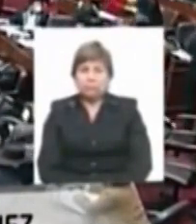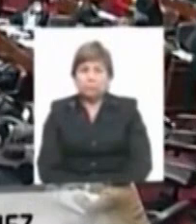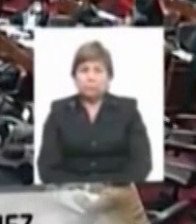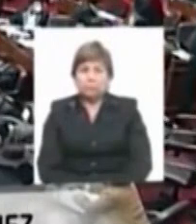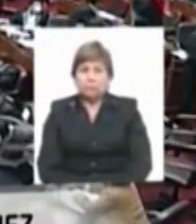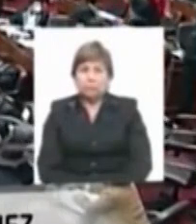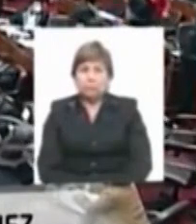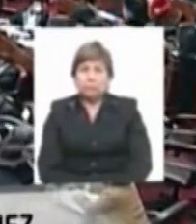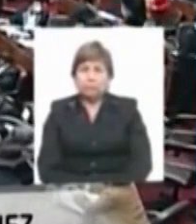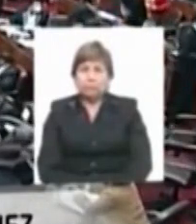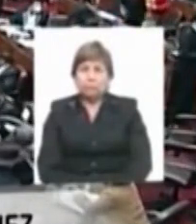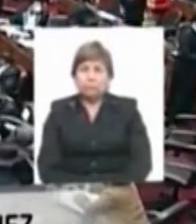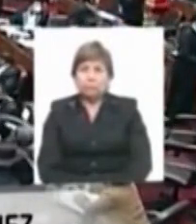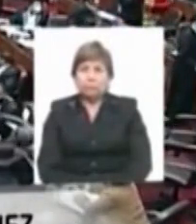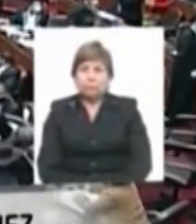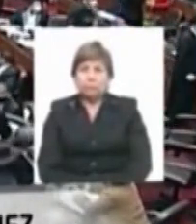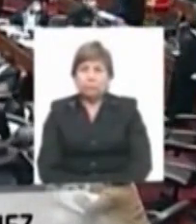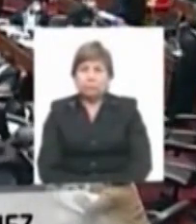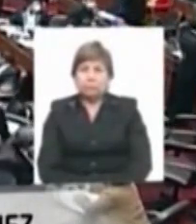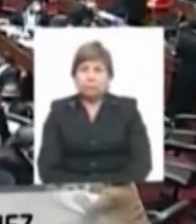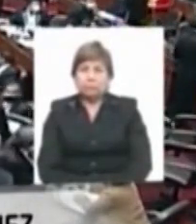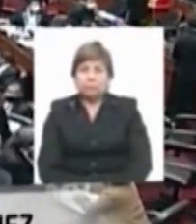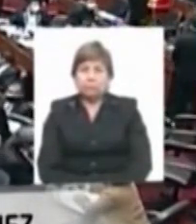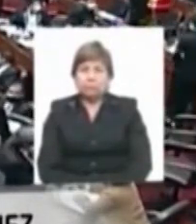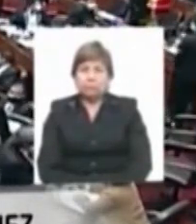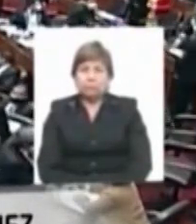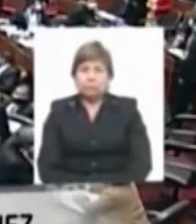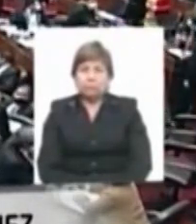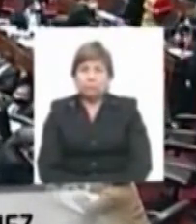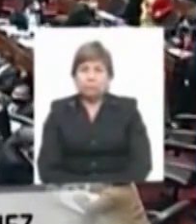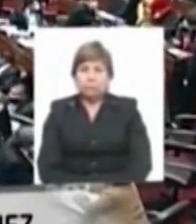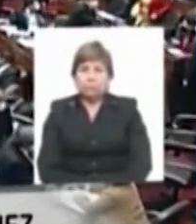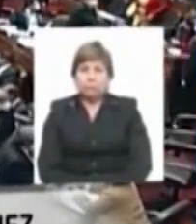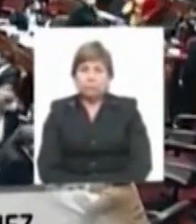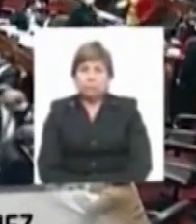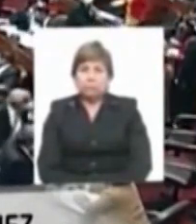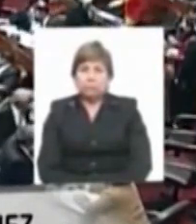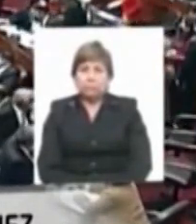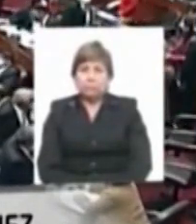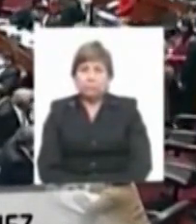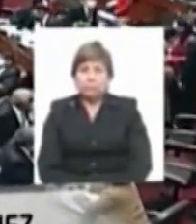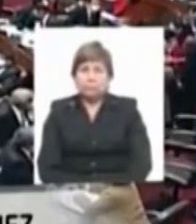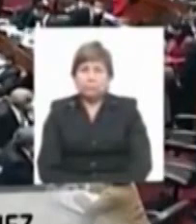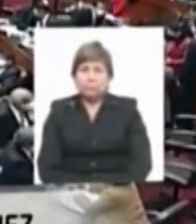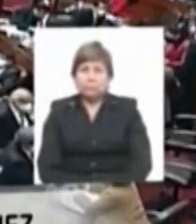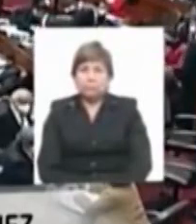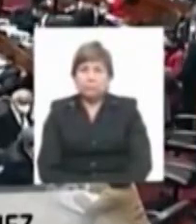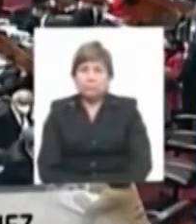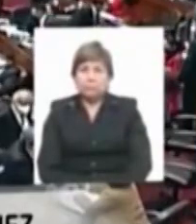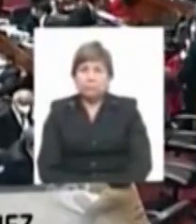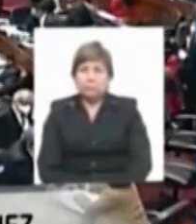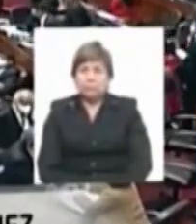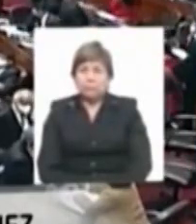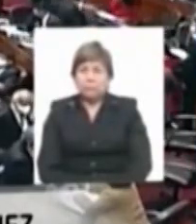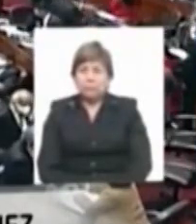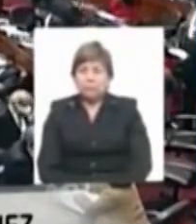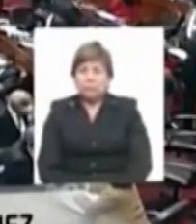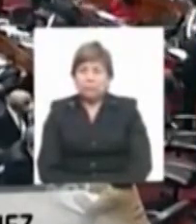de 87 votos cada una en dos legislaturas Entonces ese camino es largo